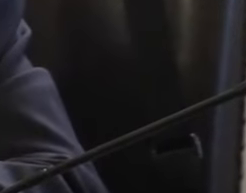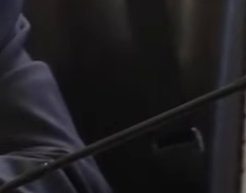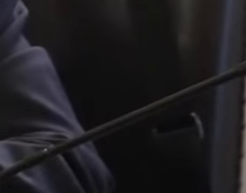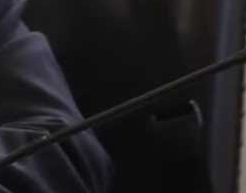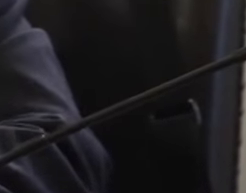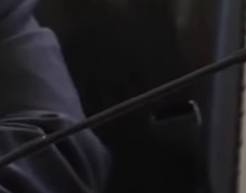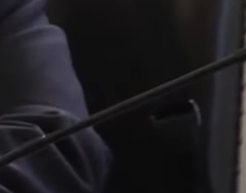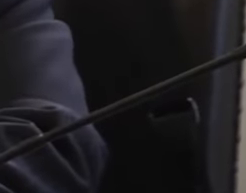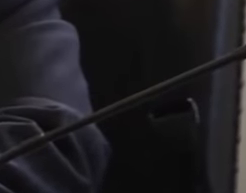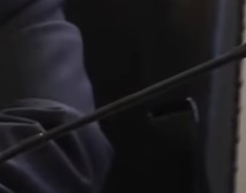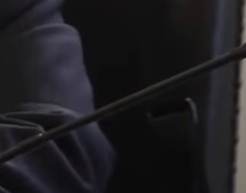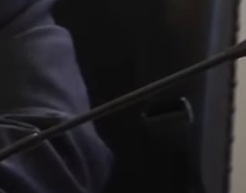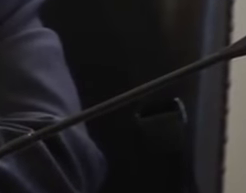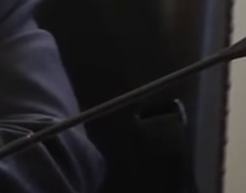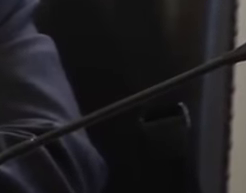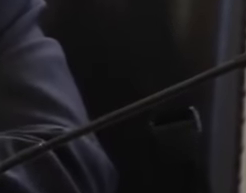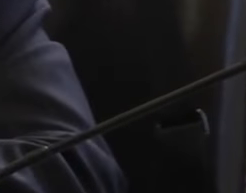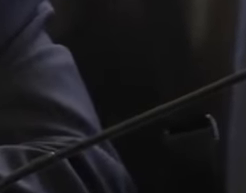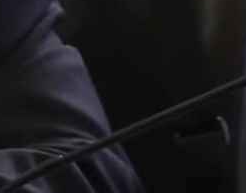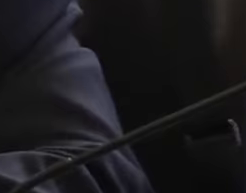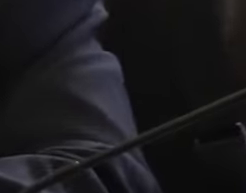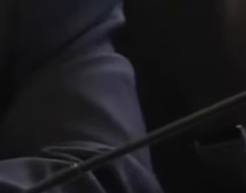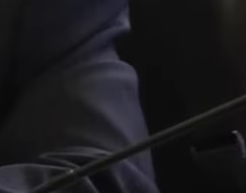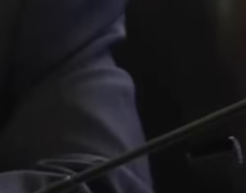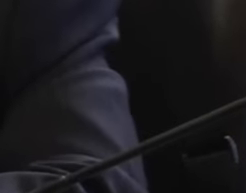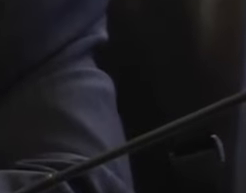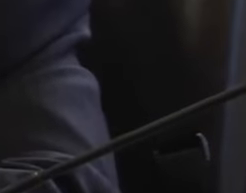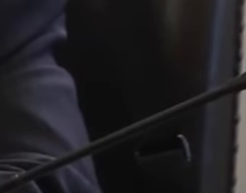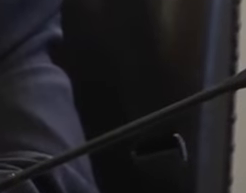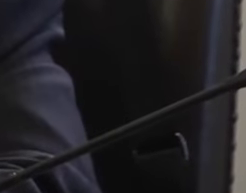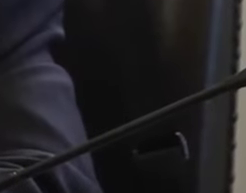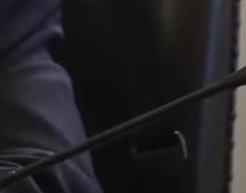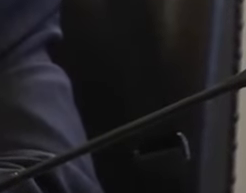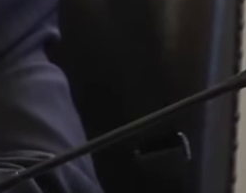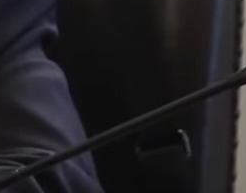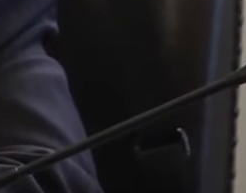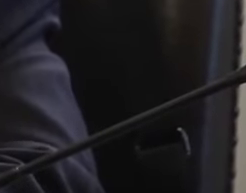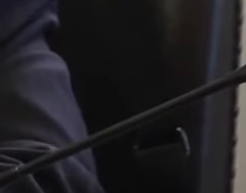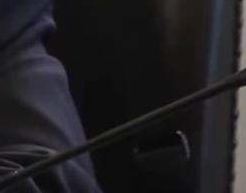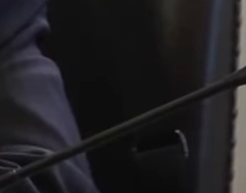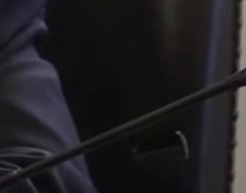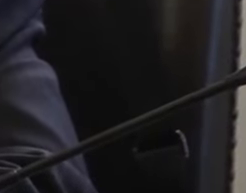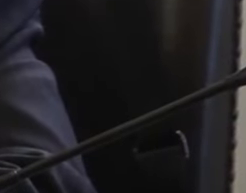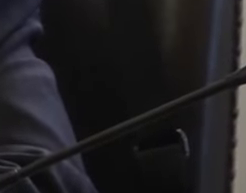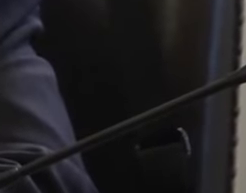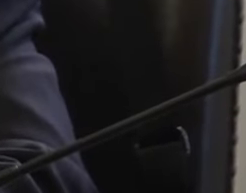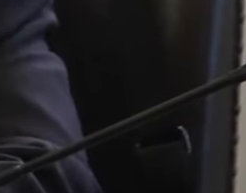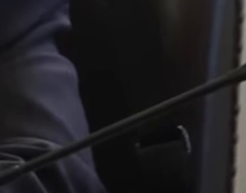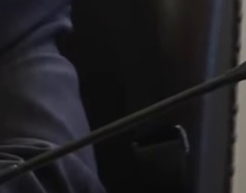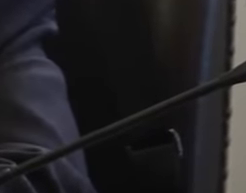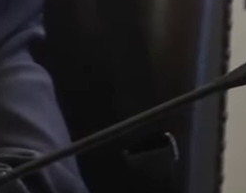muy buenas tardes a todos a todos vamos a retomar nuestras actividades